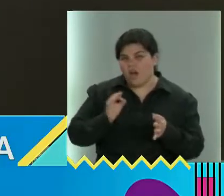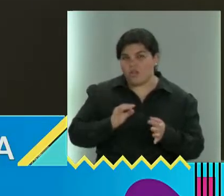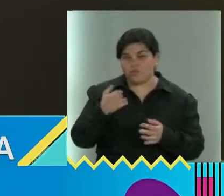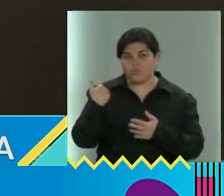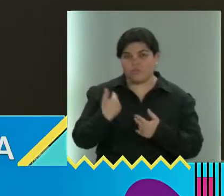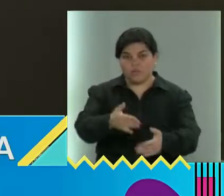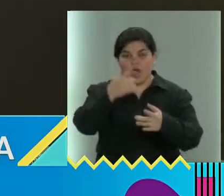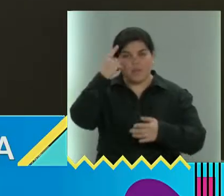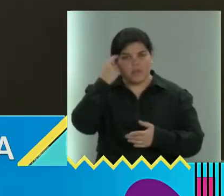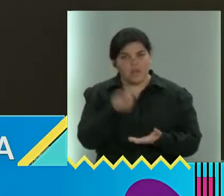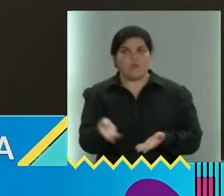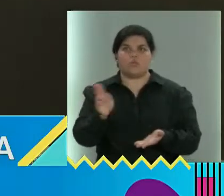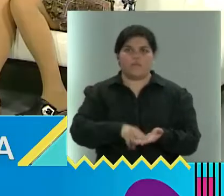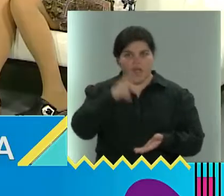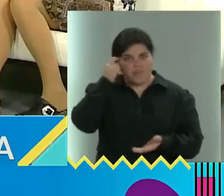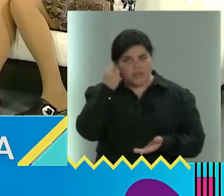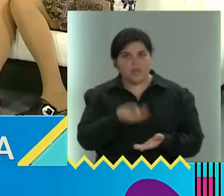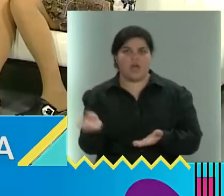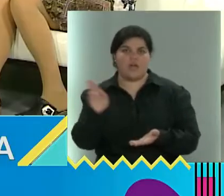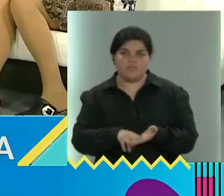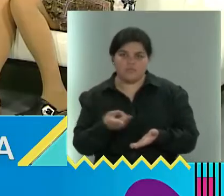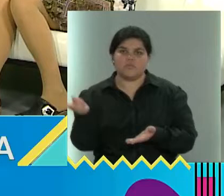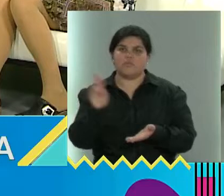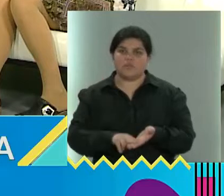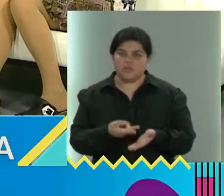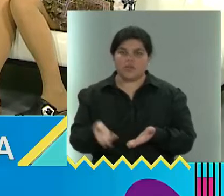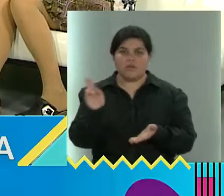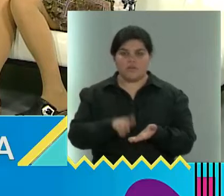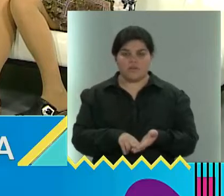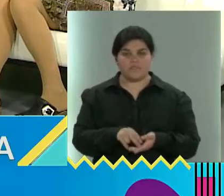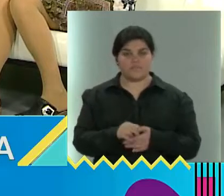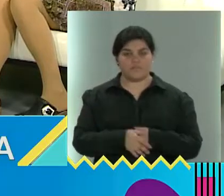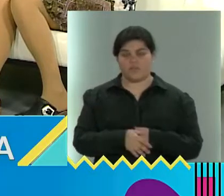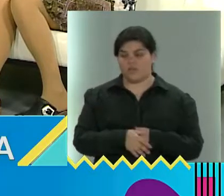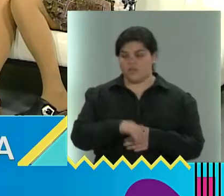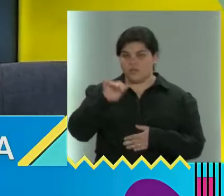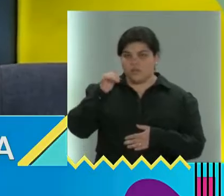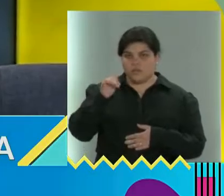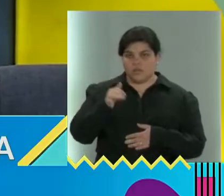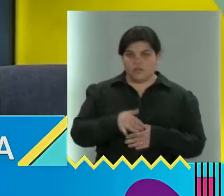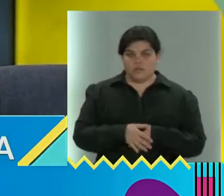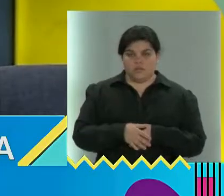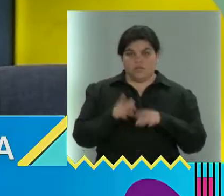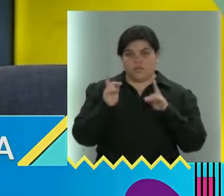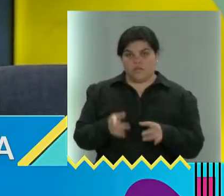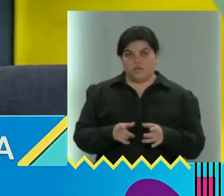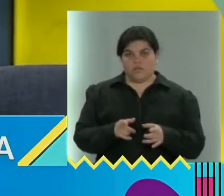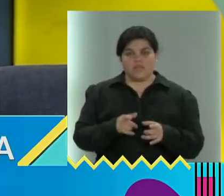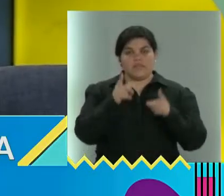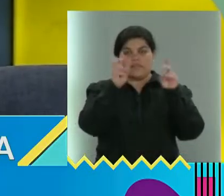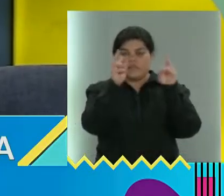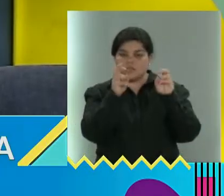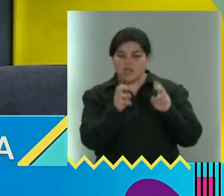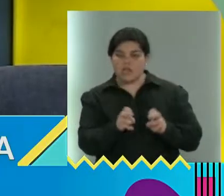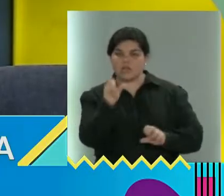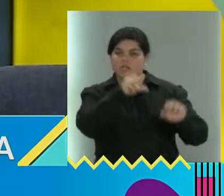aprender y reaprender todo el tiempo. Sí, en este sentido también van cambiando las formas de hacer ciencia. Es